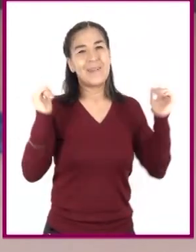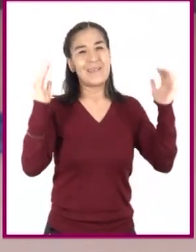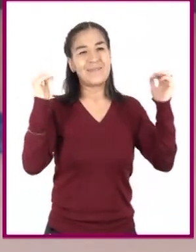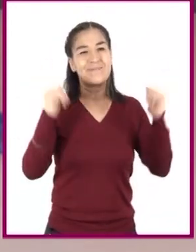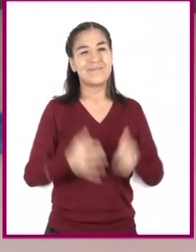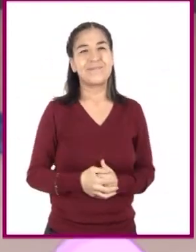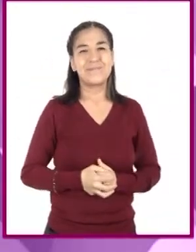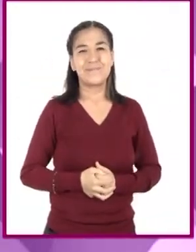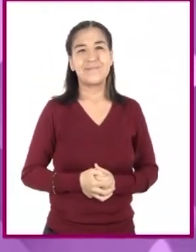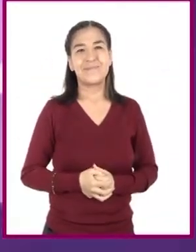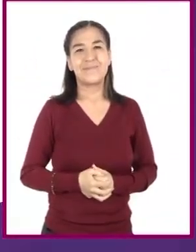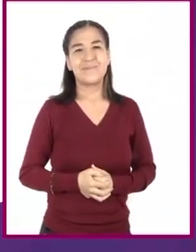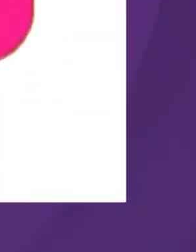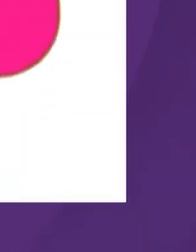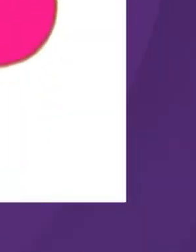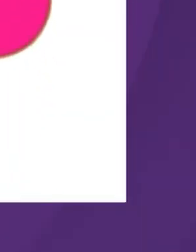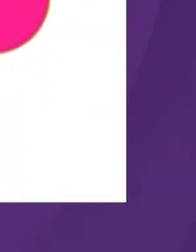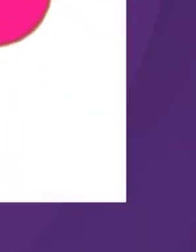Hasta la próxima.